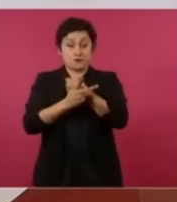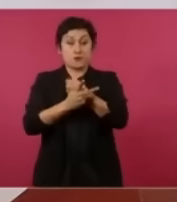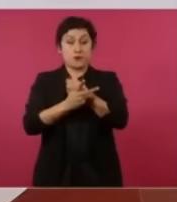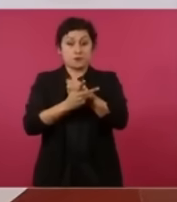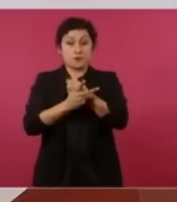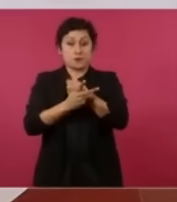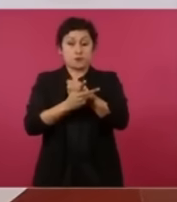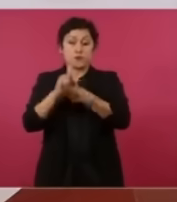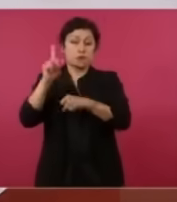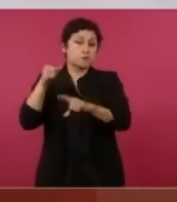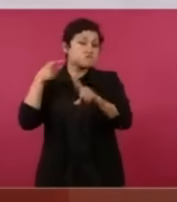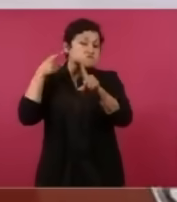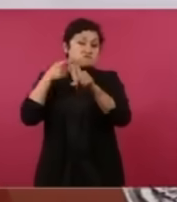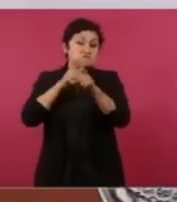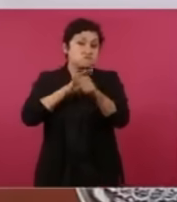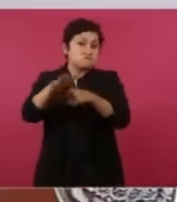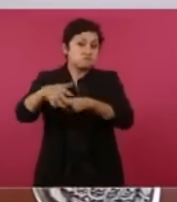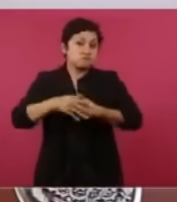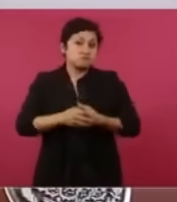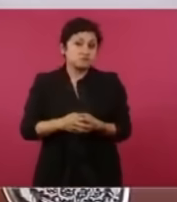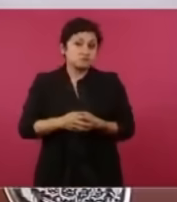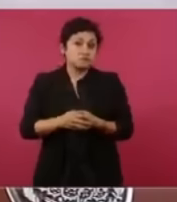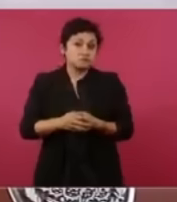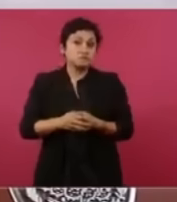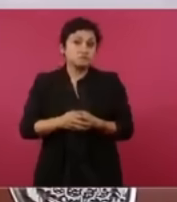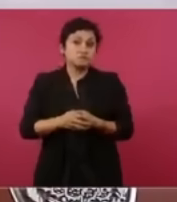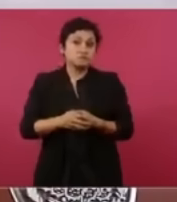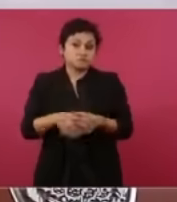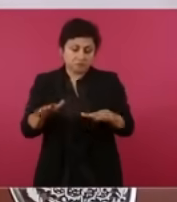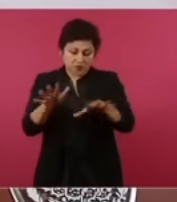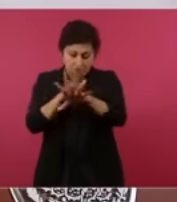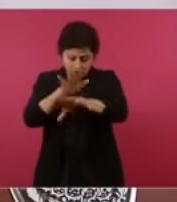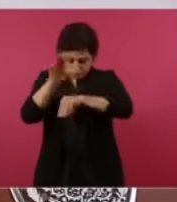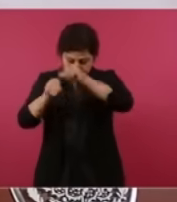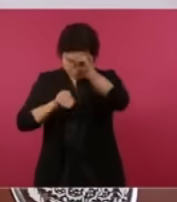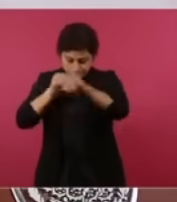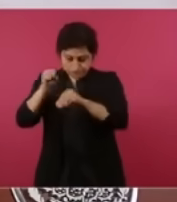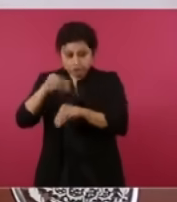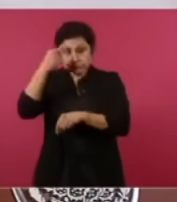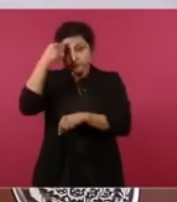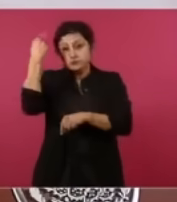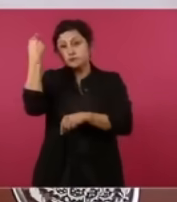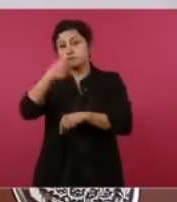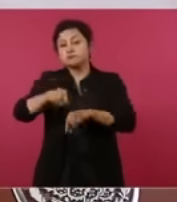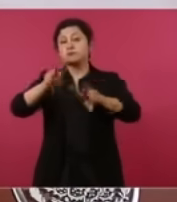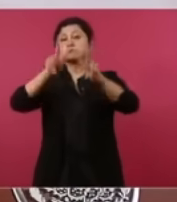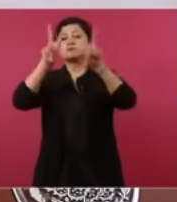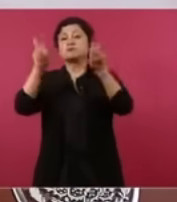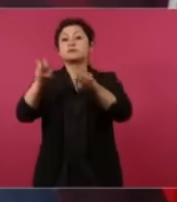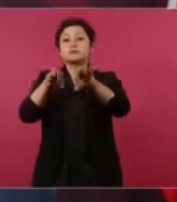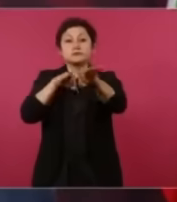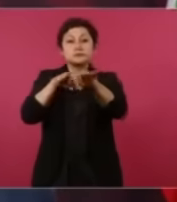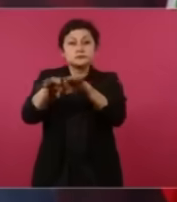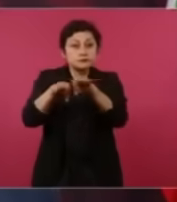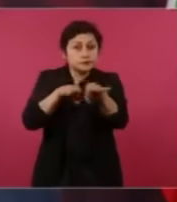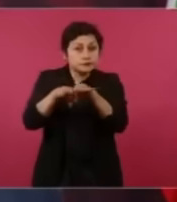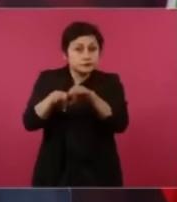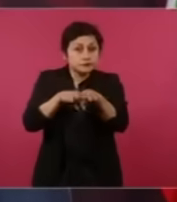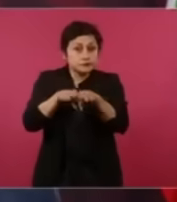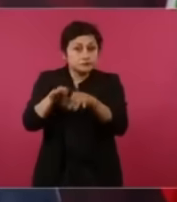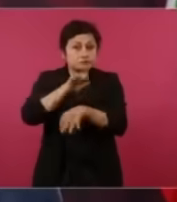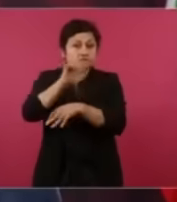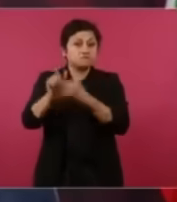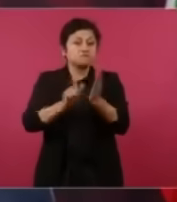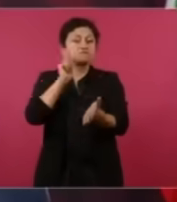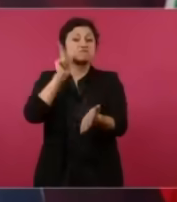que se lleve a cabo la reforma laboral. ¿Qué era la reforma laboral en